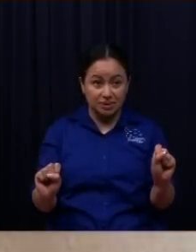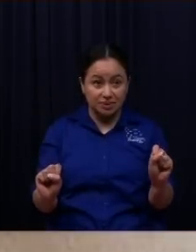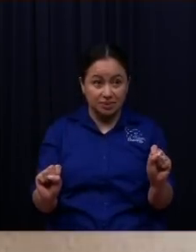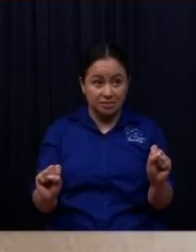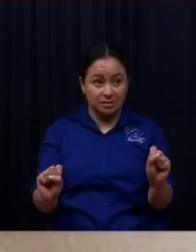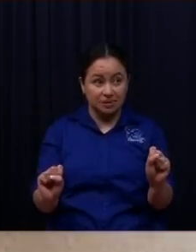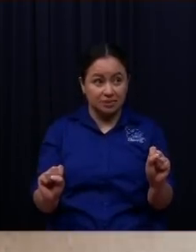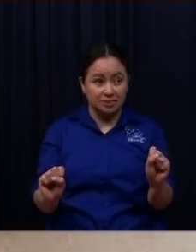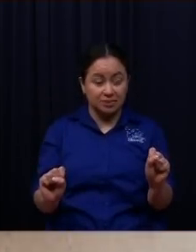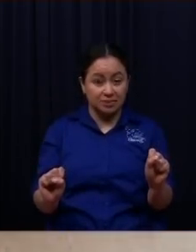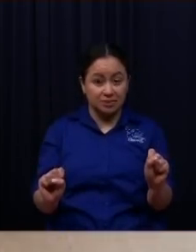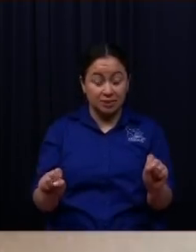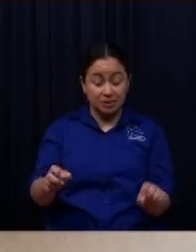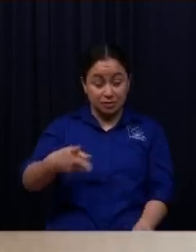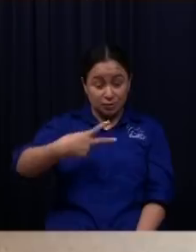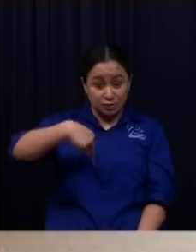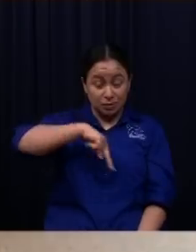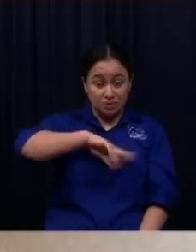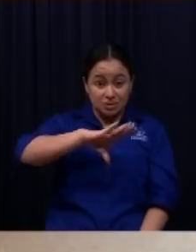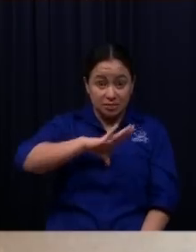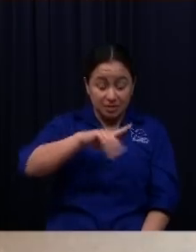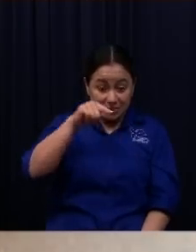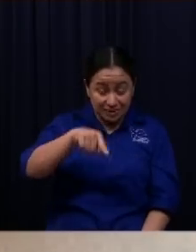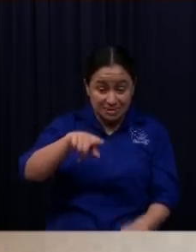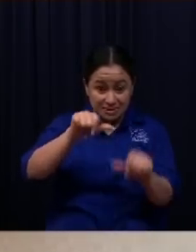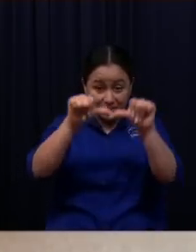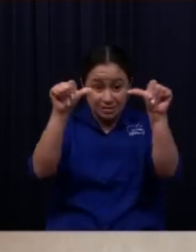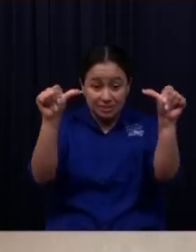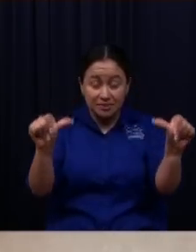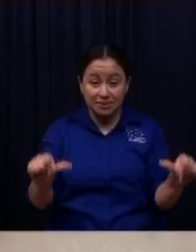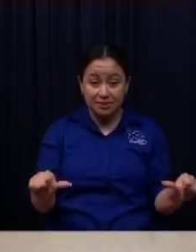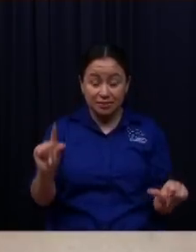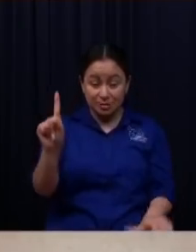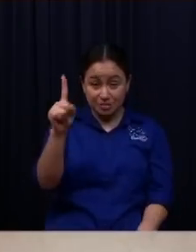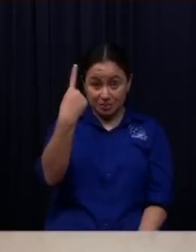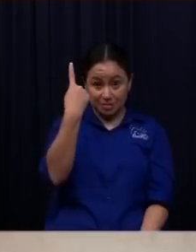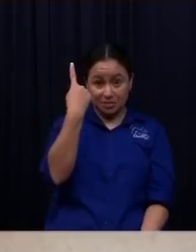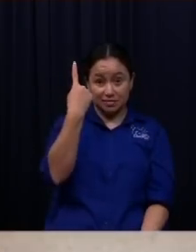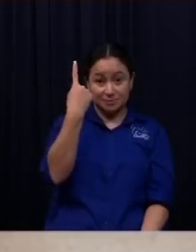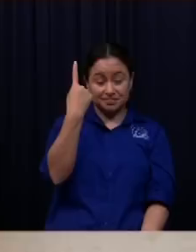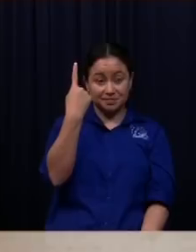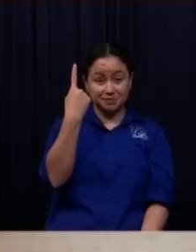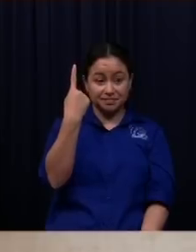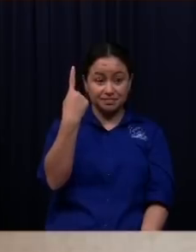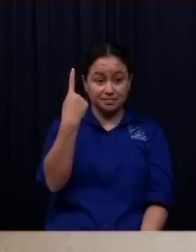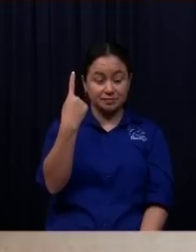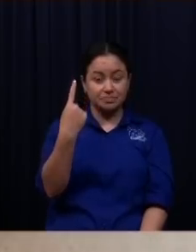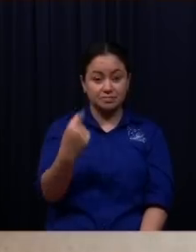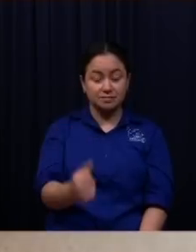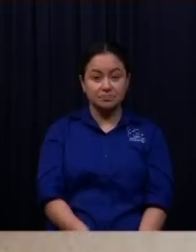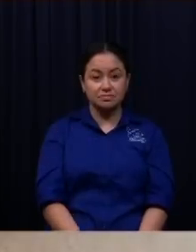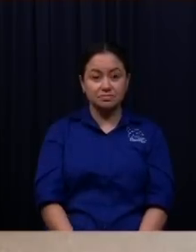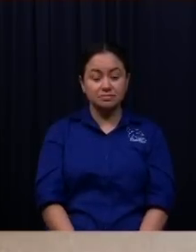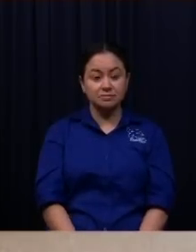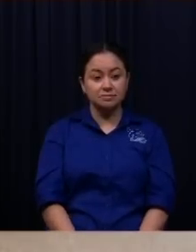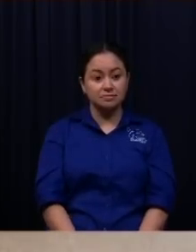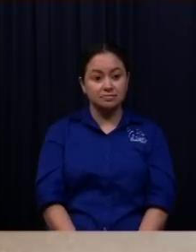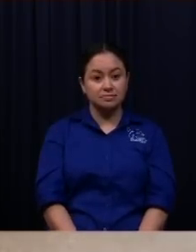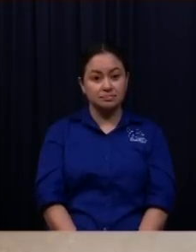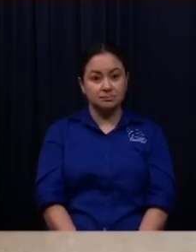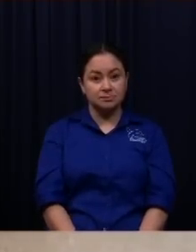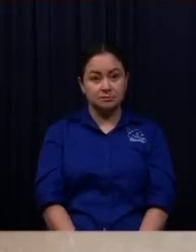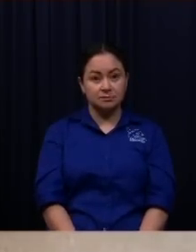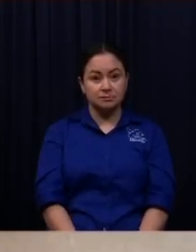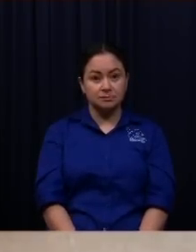este altar, tenemos lo primero que dice, y solo me voy a circunscribir al libro de Hebreos, porque de eso